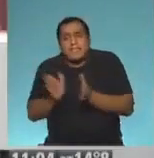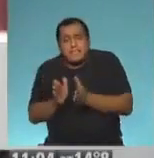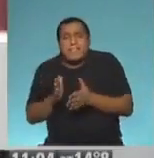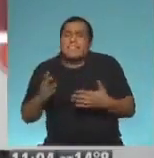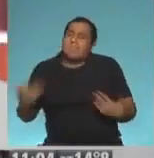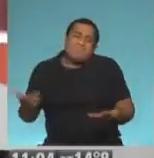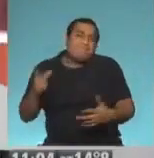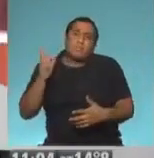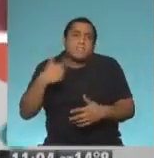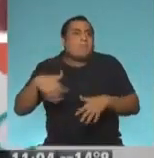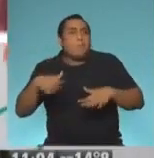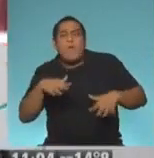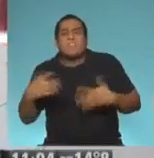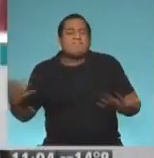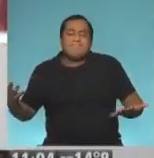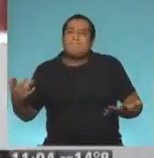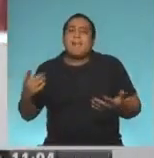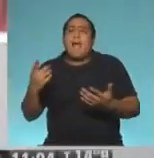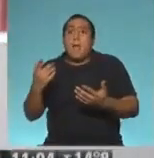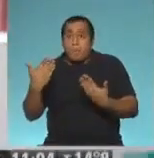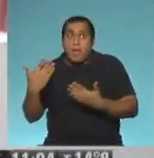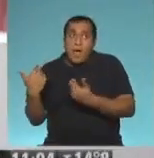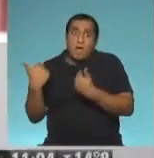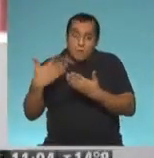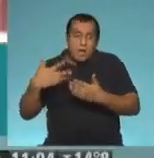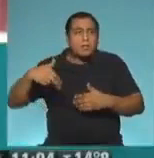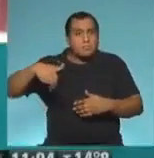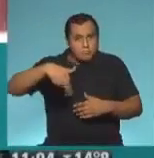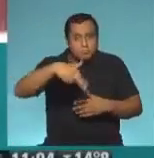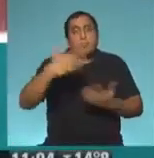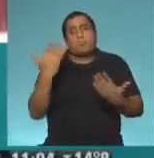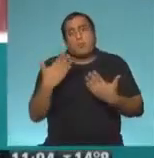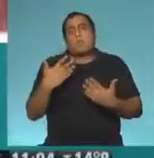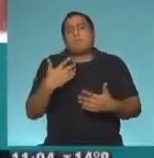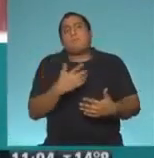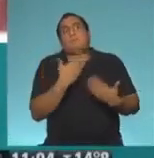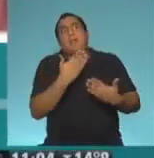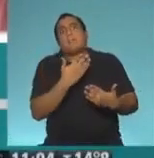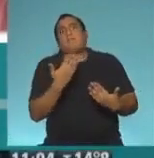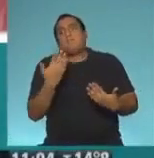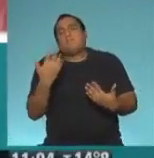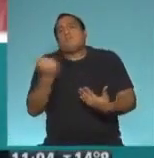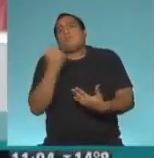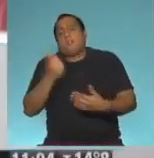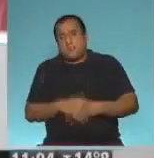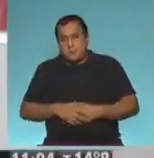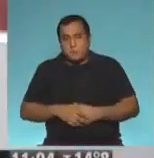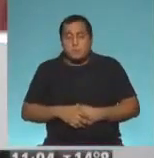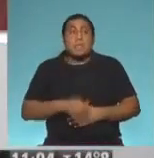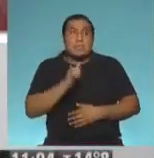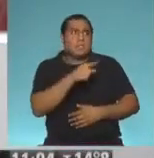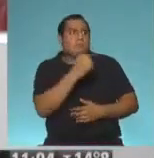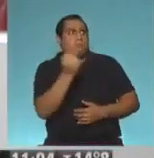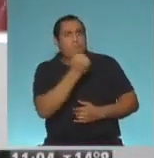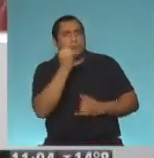eso era casi imposible. Entonces la oportunidad de poder salir fue súper importante. Sí, es importante